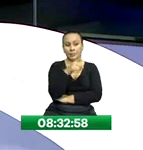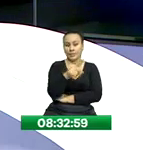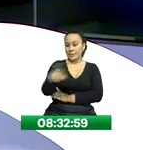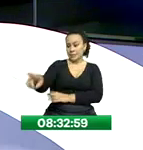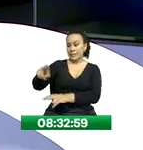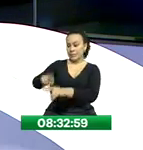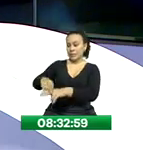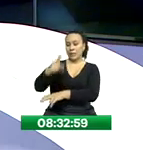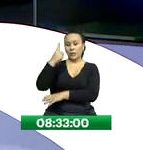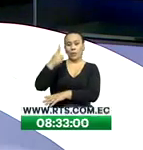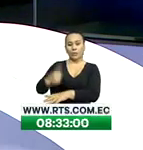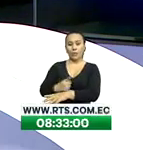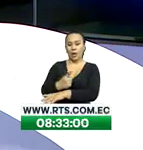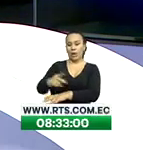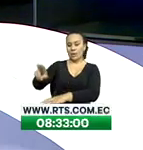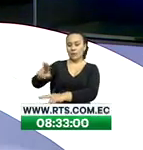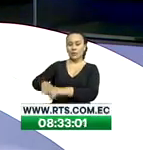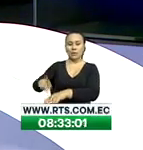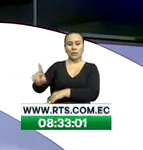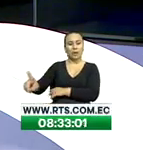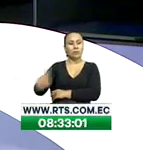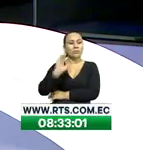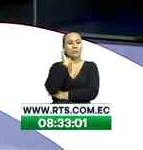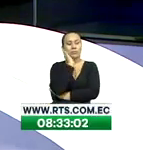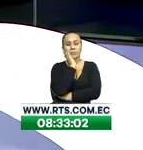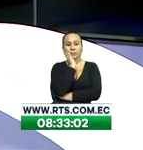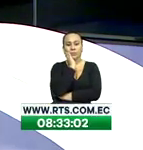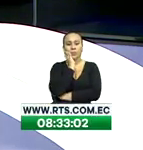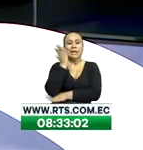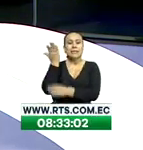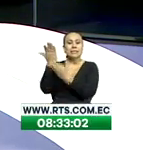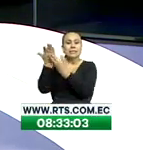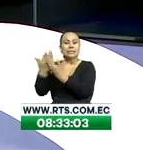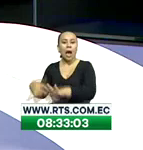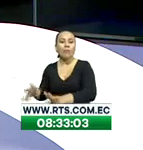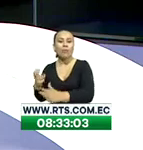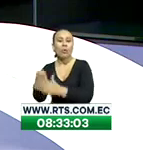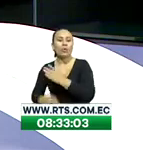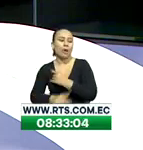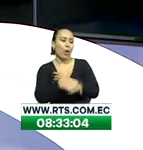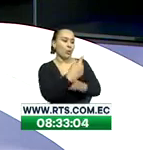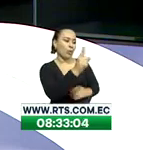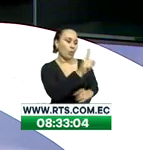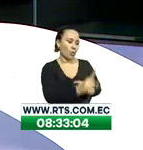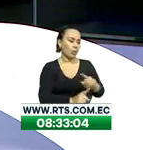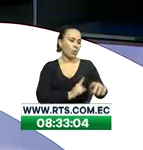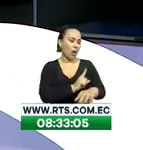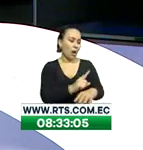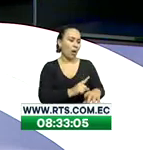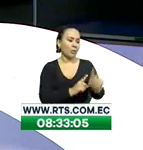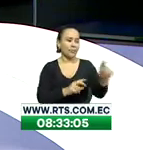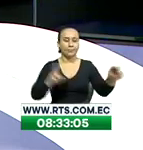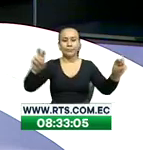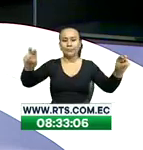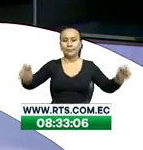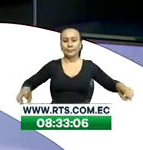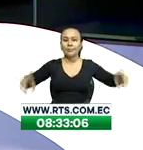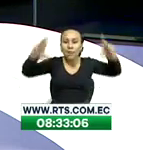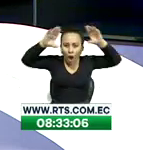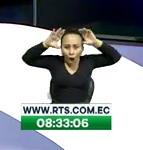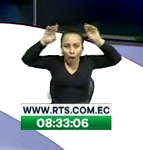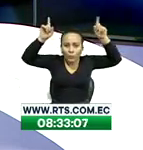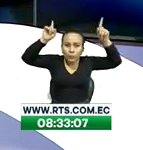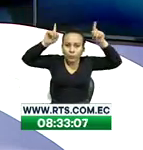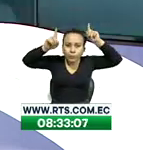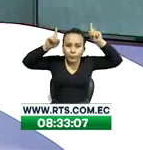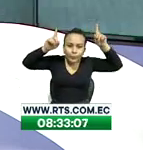una hora. Siéntate ahí una hora y ya está sancionado. Y el otro también, siéntate otra hora tú en el otro lado. Oreja